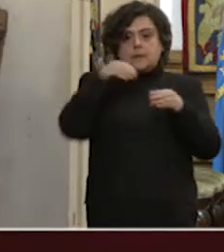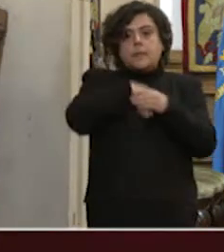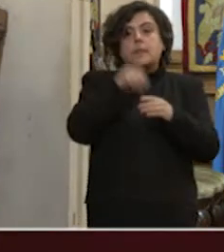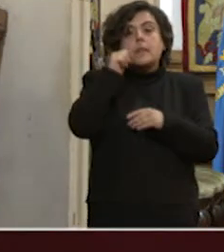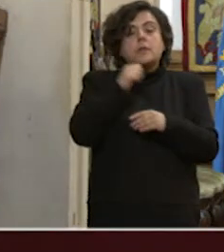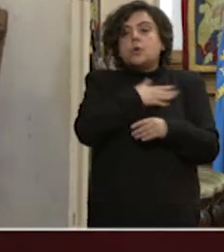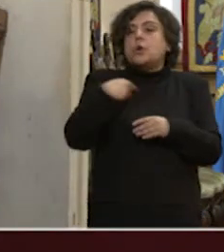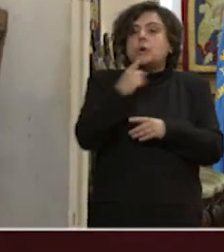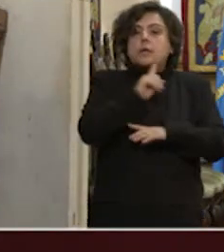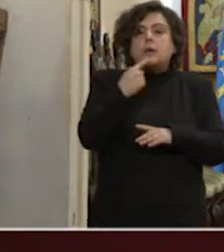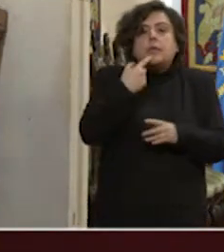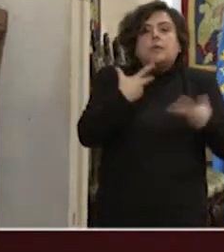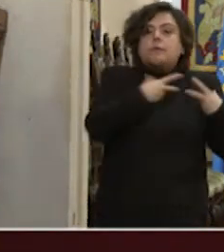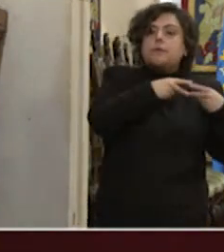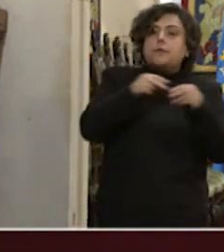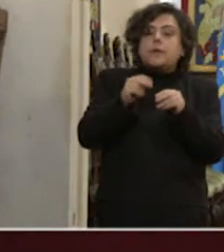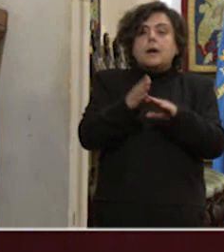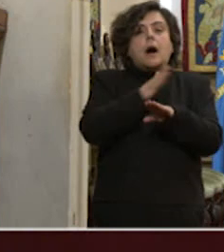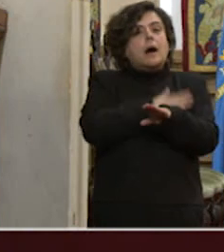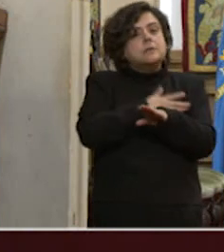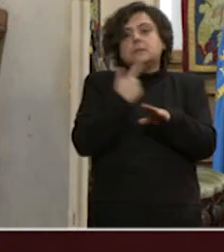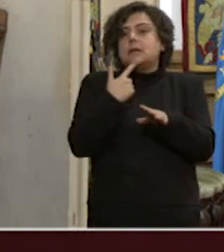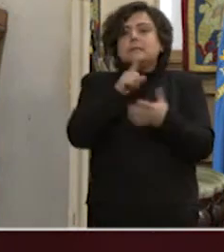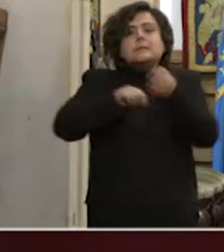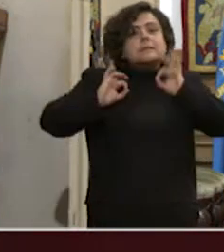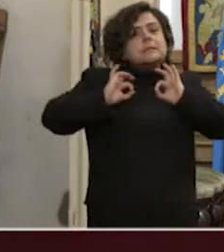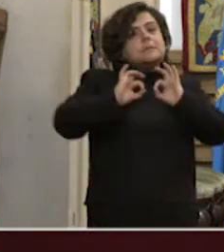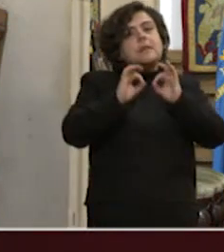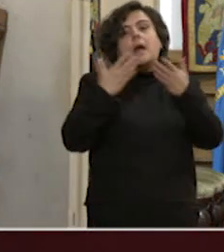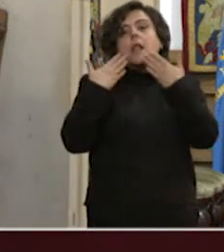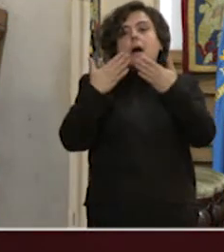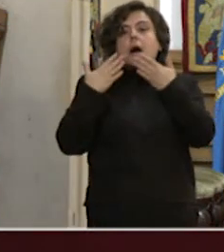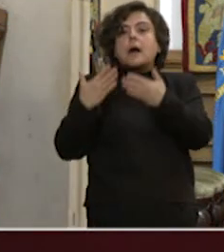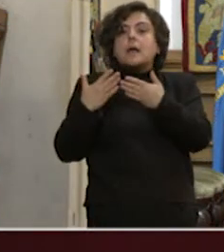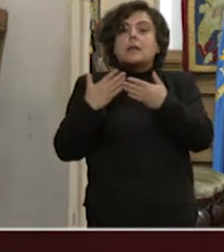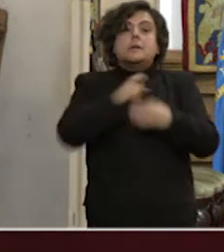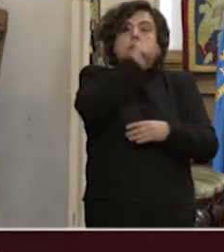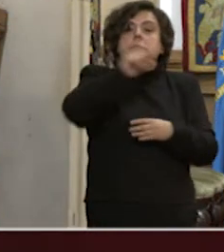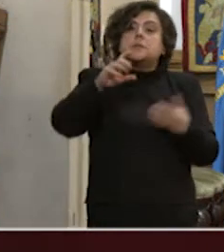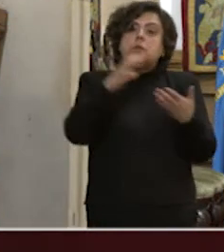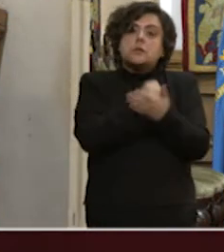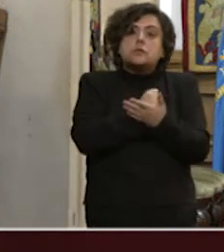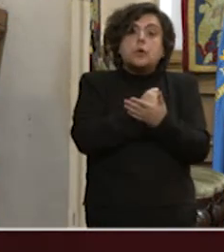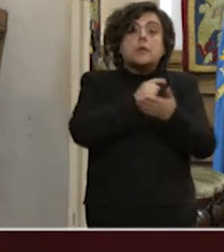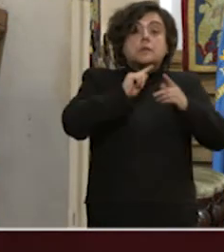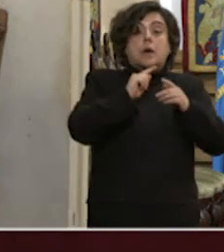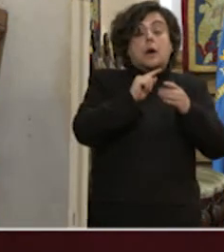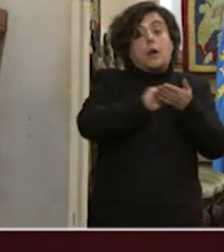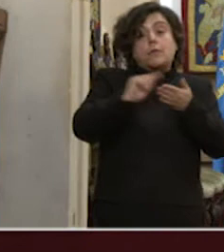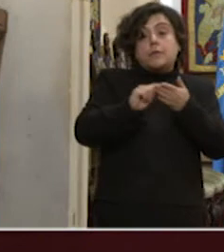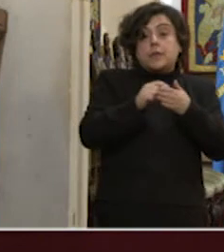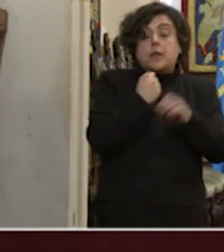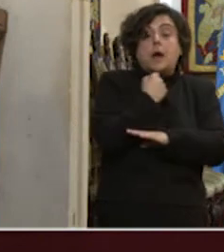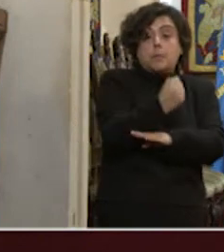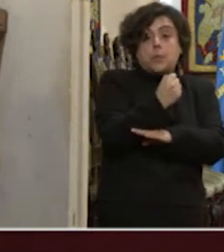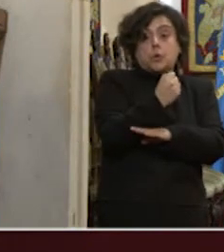No quiero terminar sin dejar constancia del especial agradecimiento a todo el personal que ha hecho posible este acto, a la Oficina de Apoyo Institucional y